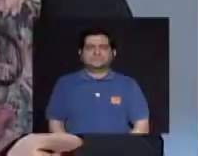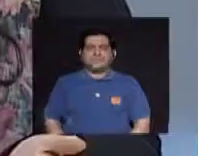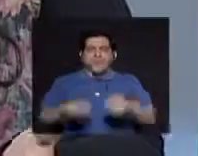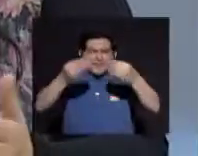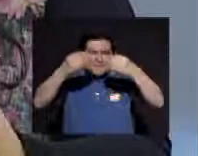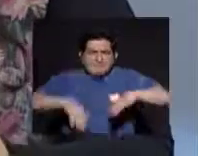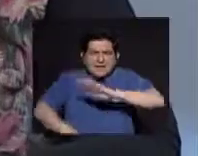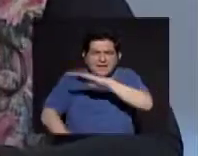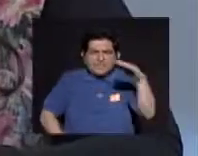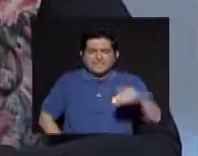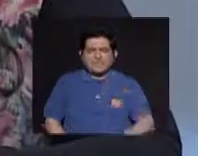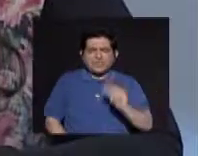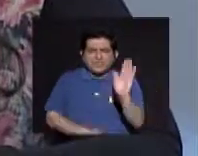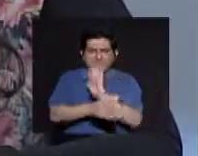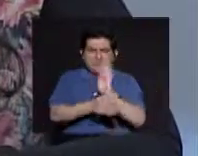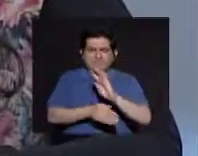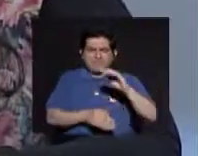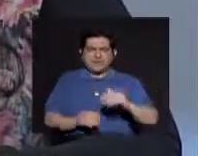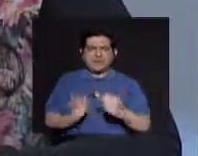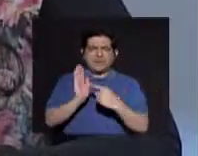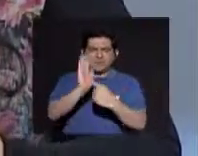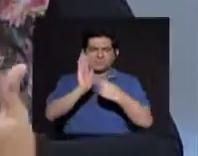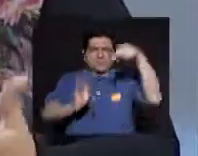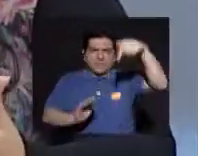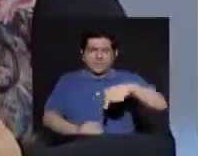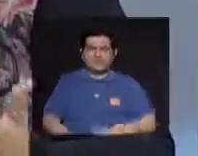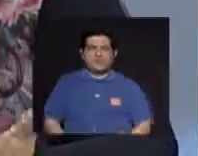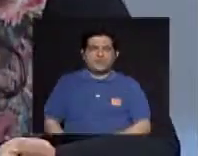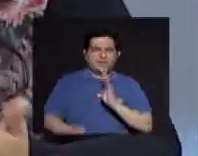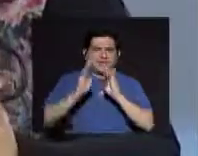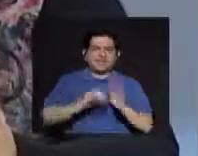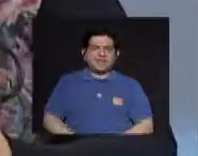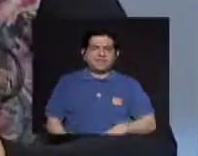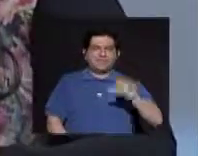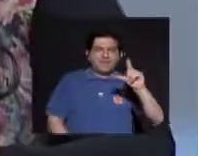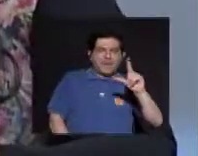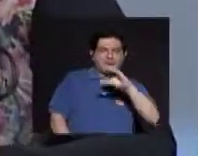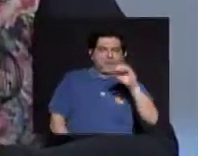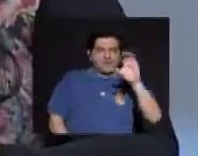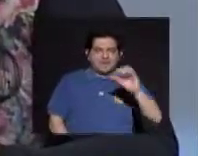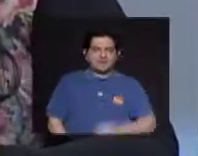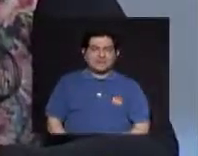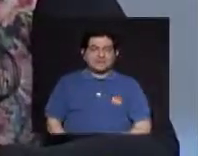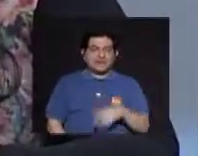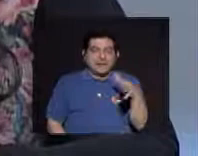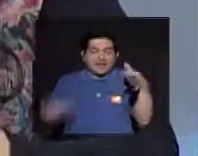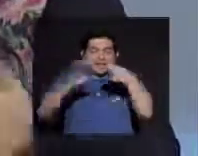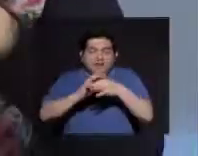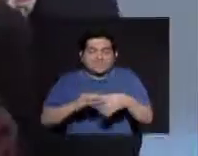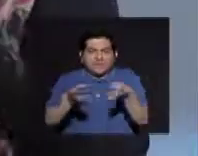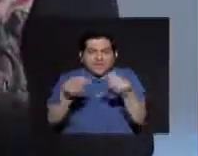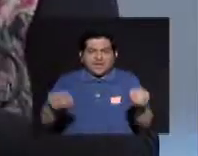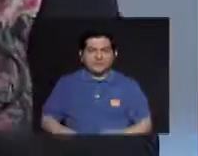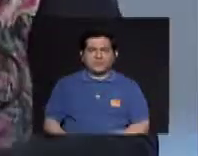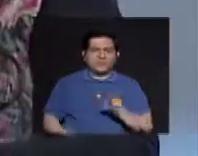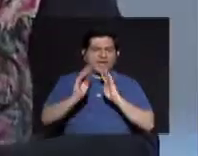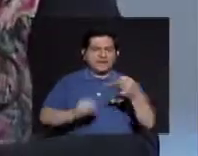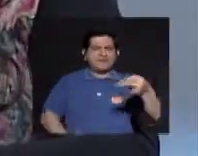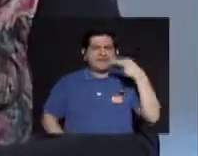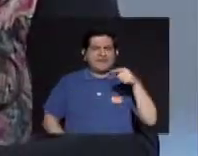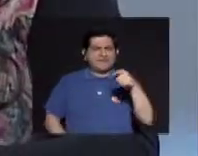Lo que se pierde en el mar es el cortometraje que les presentamos hoy y estamos hablando con Laura y Catalina sobre la producción. Hablemos un poquito de la